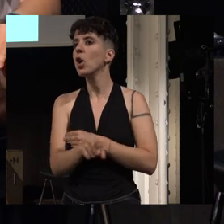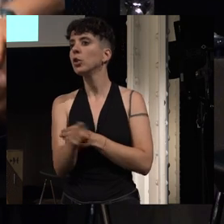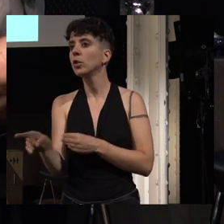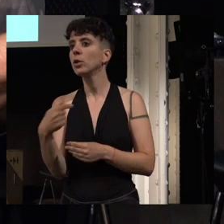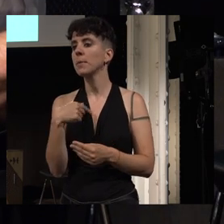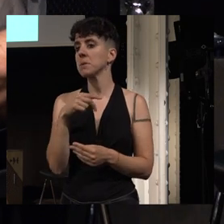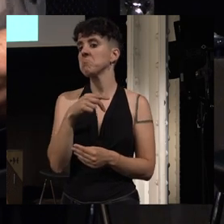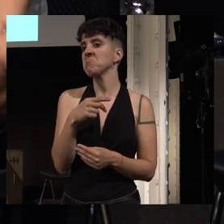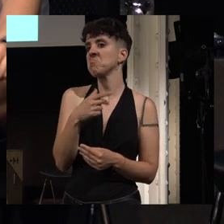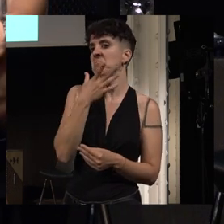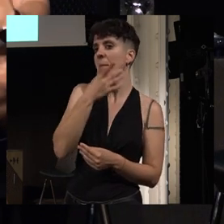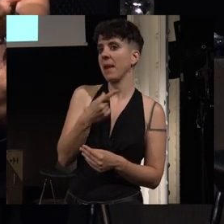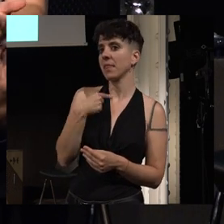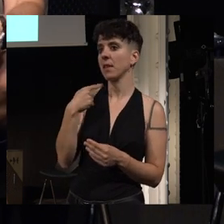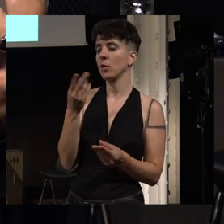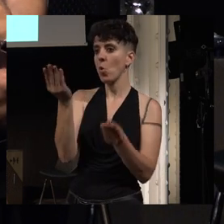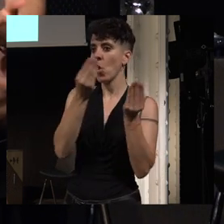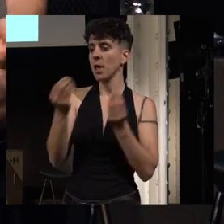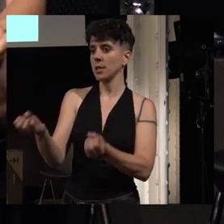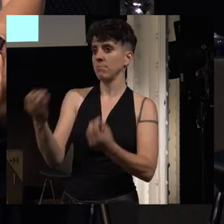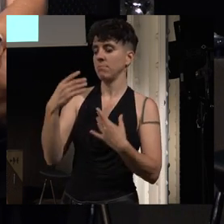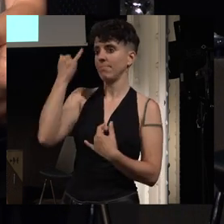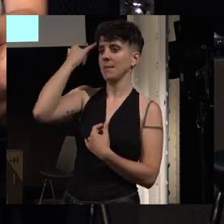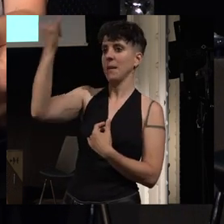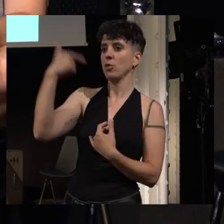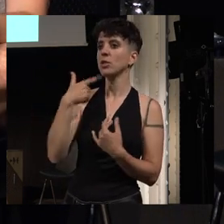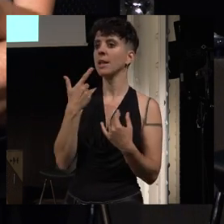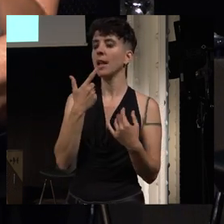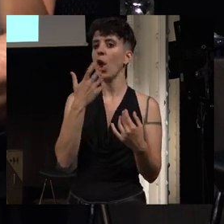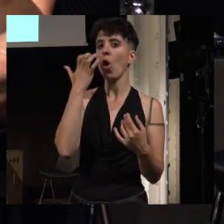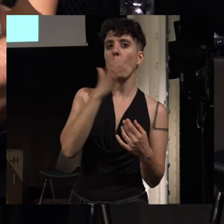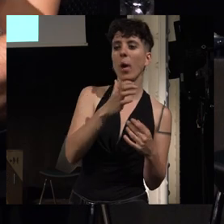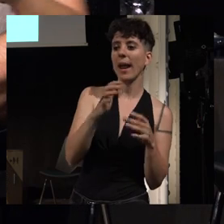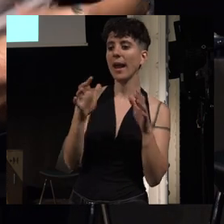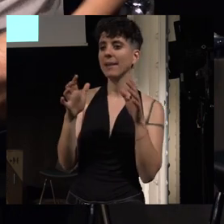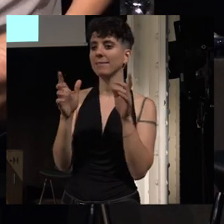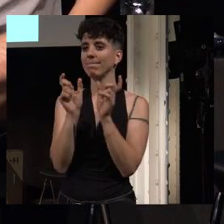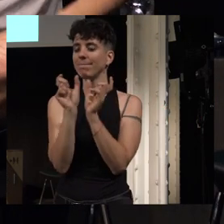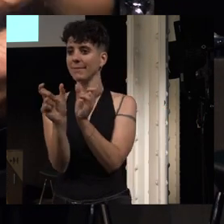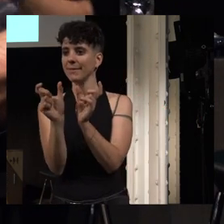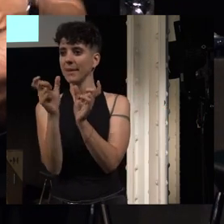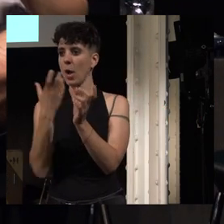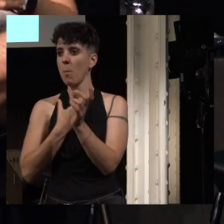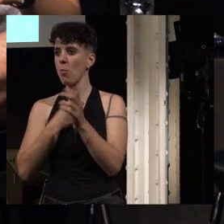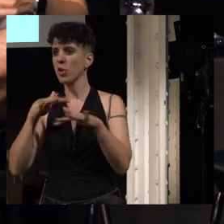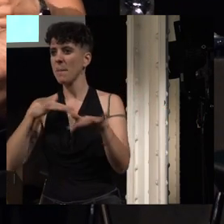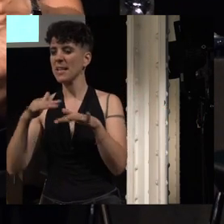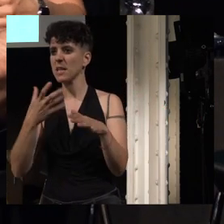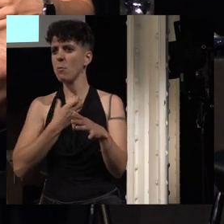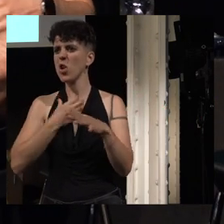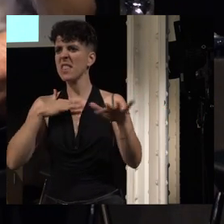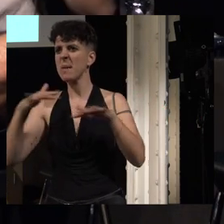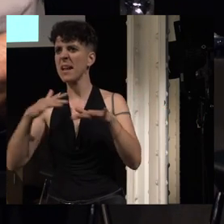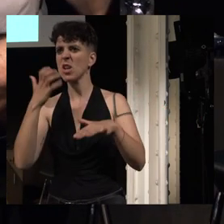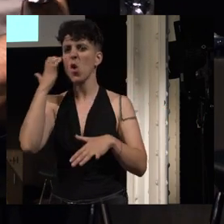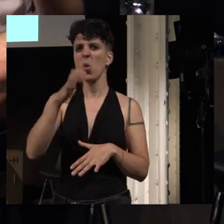ha parecido muy inspirador. También os anuncio que mientras aquí discutíamos si queer podía ir al lado del municipalismo, había una cantidad de municipalistas inundándonos los telegrams de pero esta gente